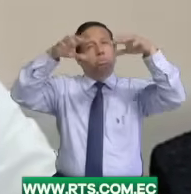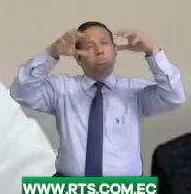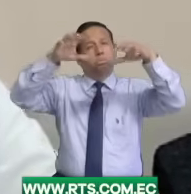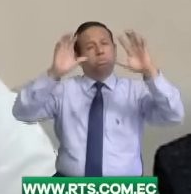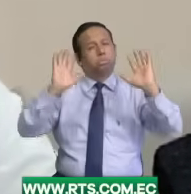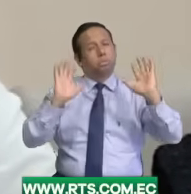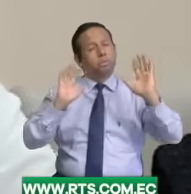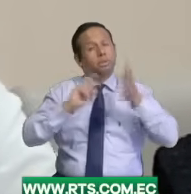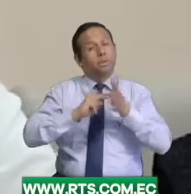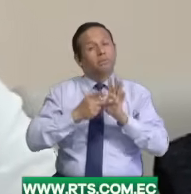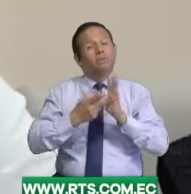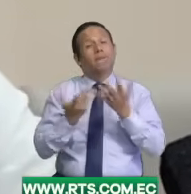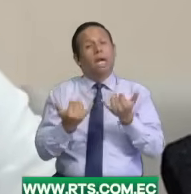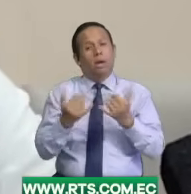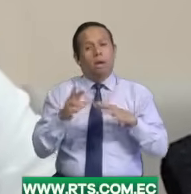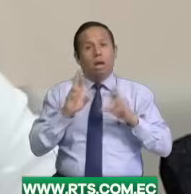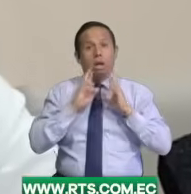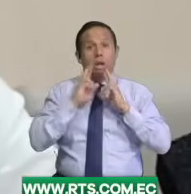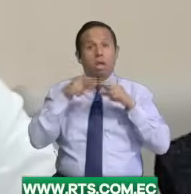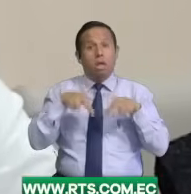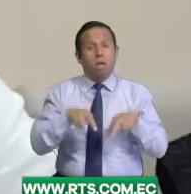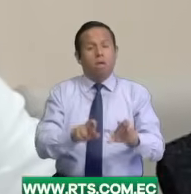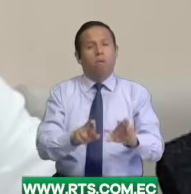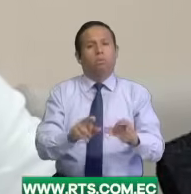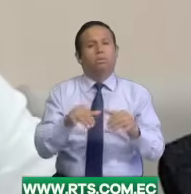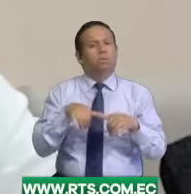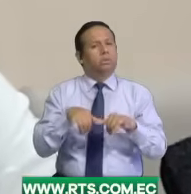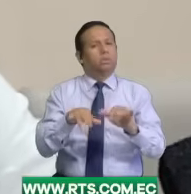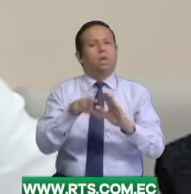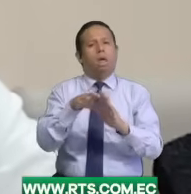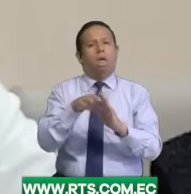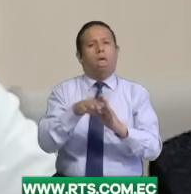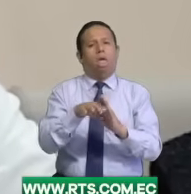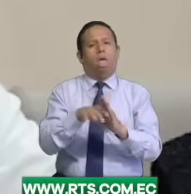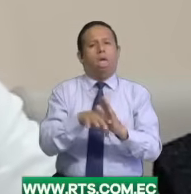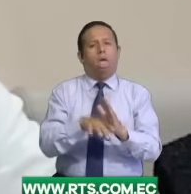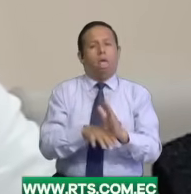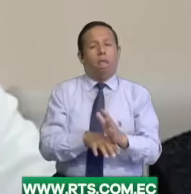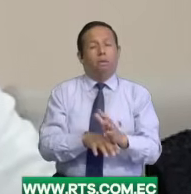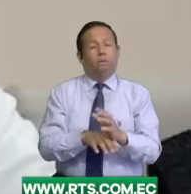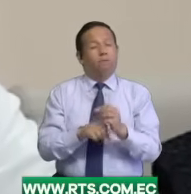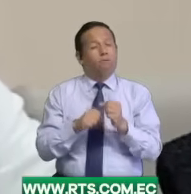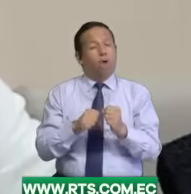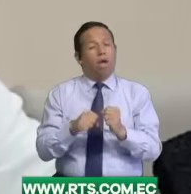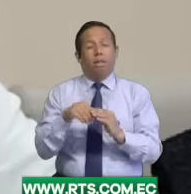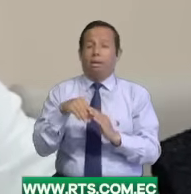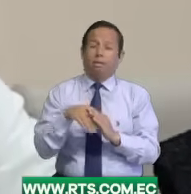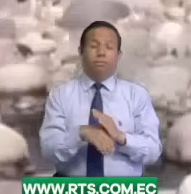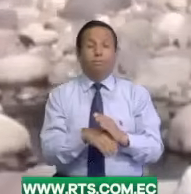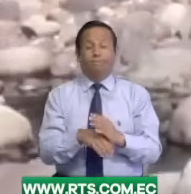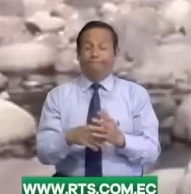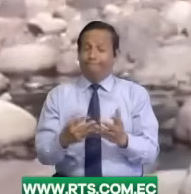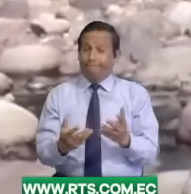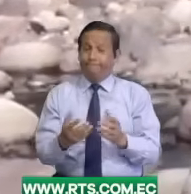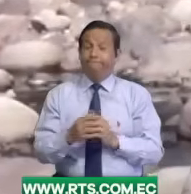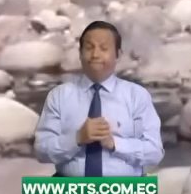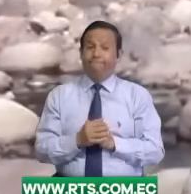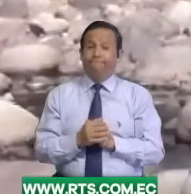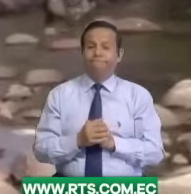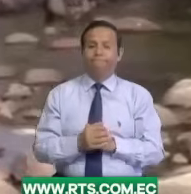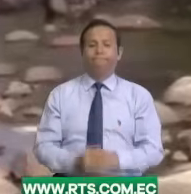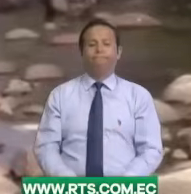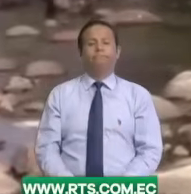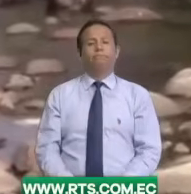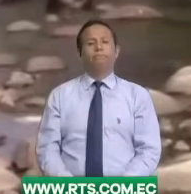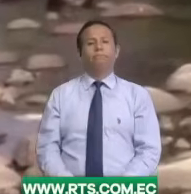lo que es un indicador de que estos caudales pueden seguir disminuyendo y alcanzar valores mínimos históricos. Desde la ciudad de